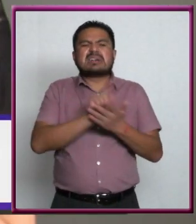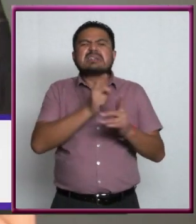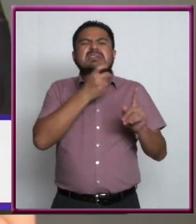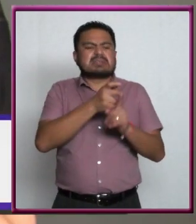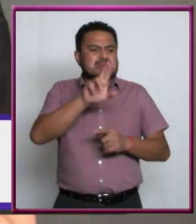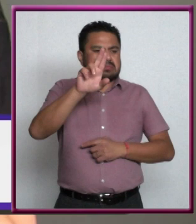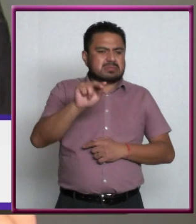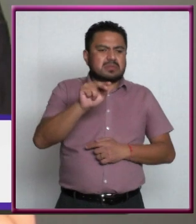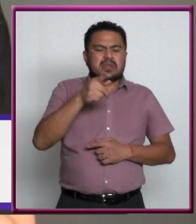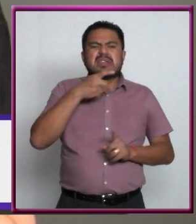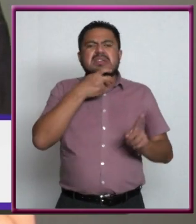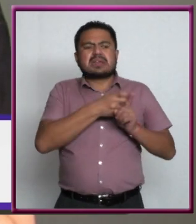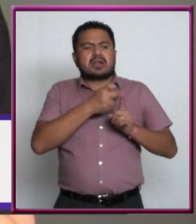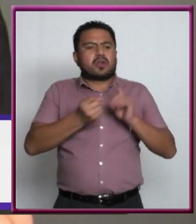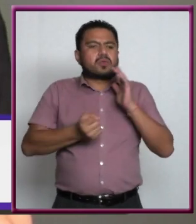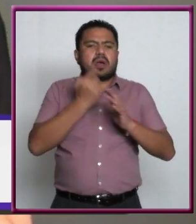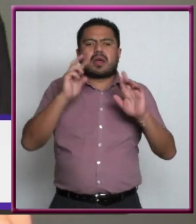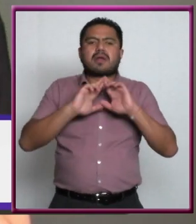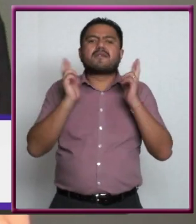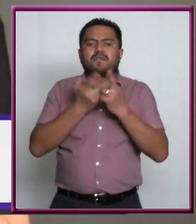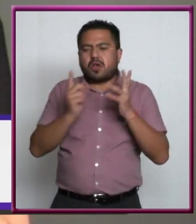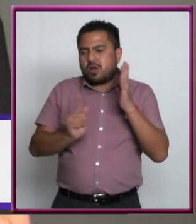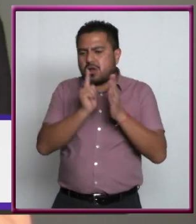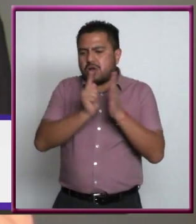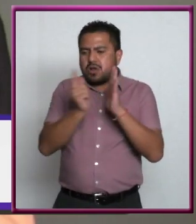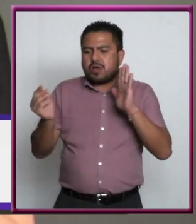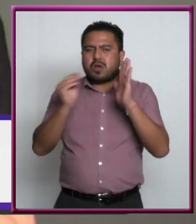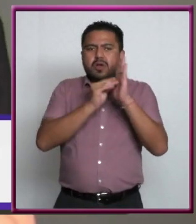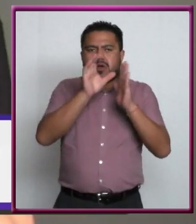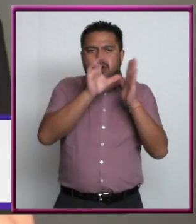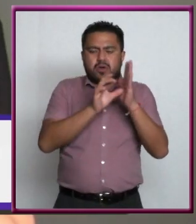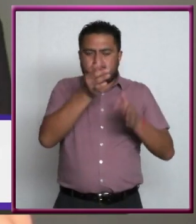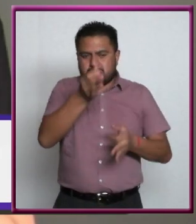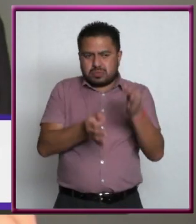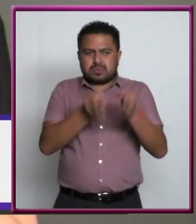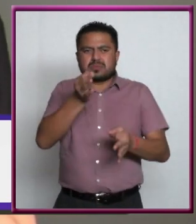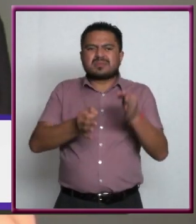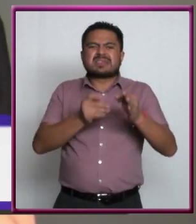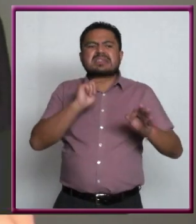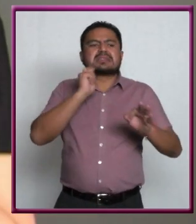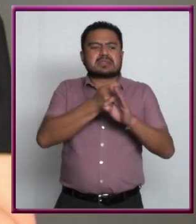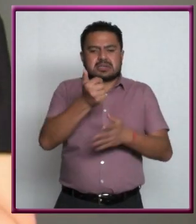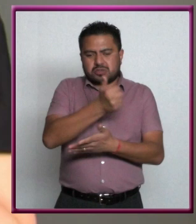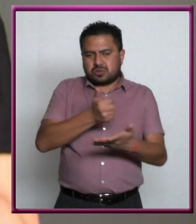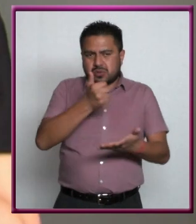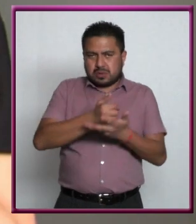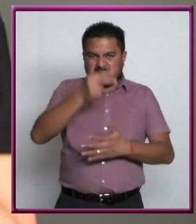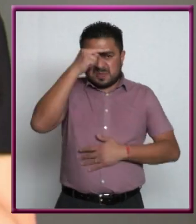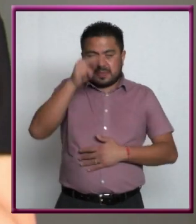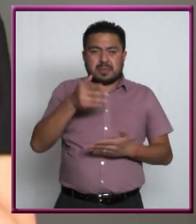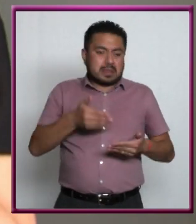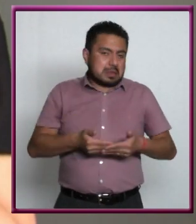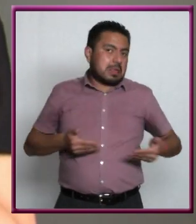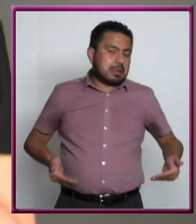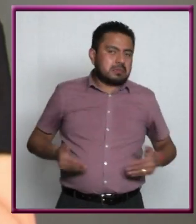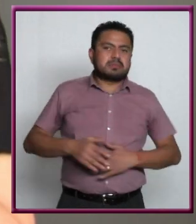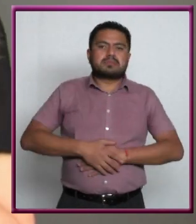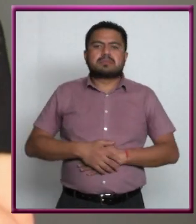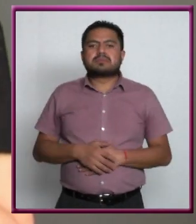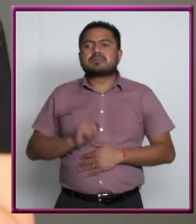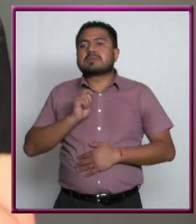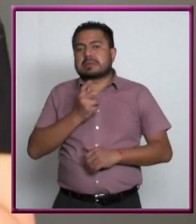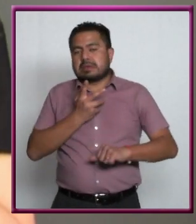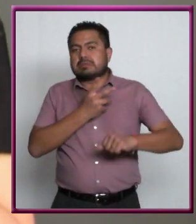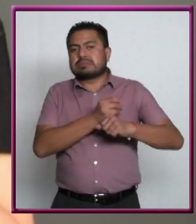no es una ley, sino que es una reforma de adición al Código Penal de la Ciudad de México, en este